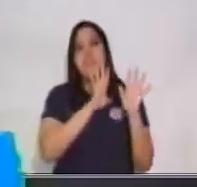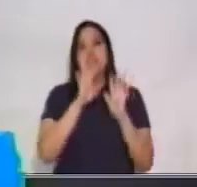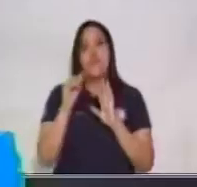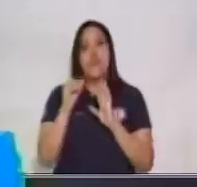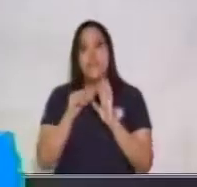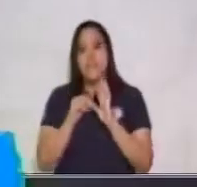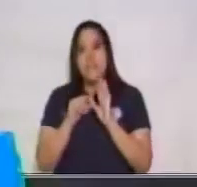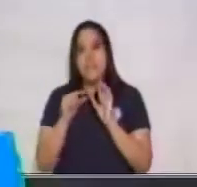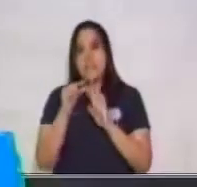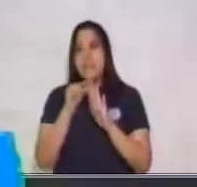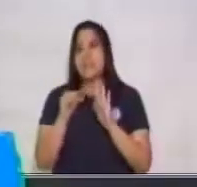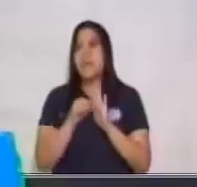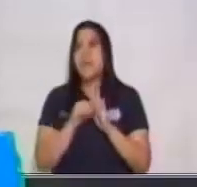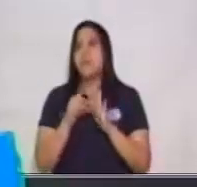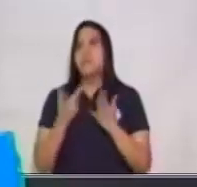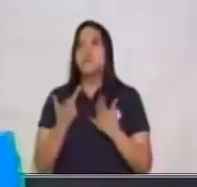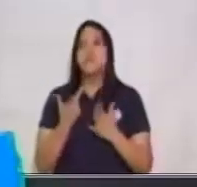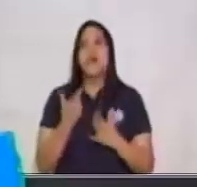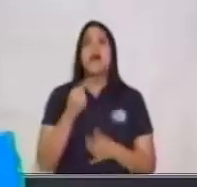da